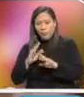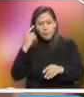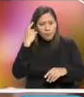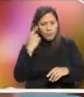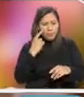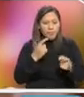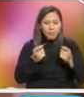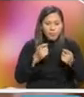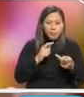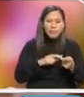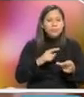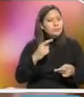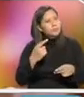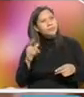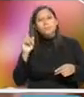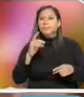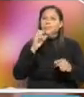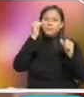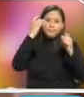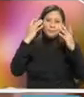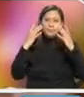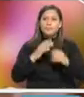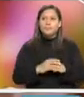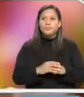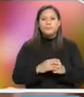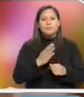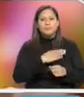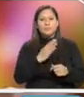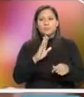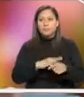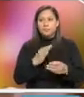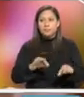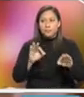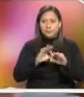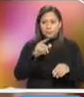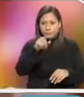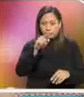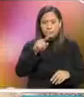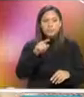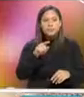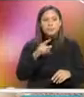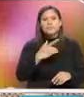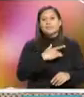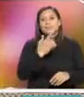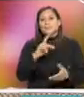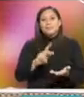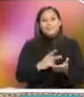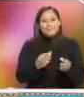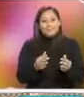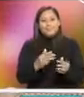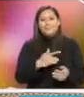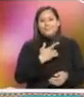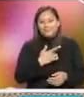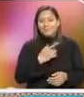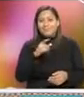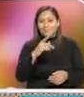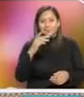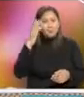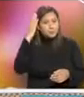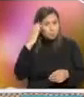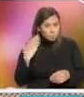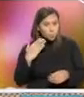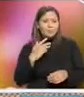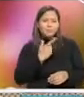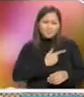controlados, definidos, con movimiento, con brillo. Y bueno, lo más importante es que te reenamores de la textura con la que naciste. Si eres lacia,